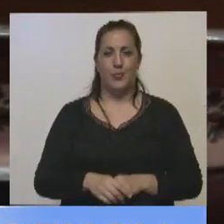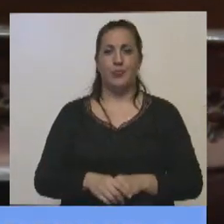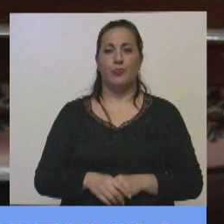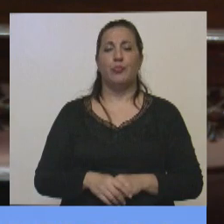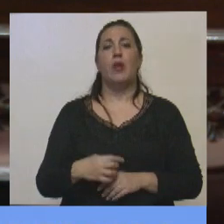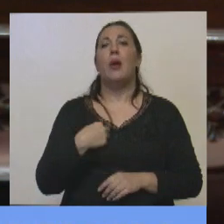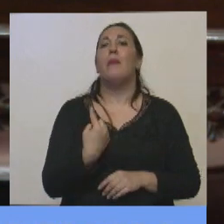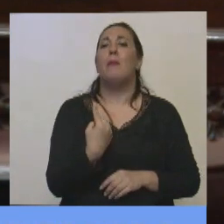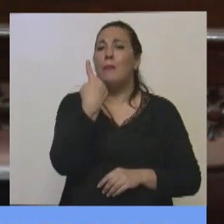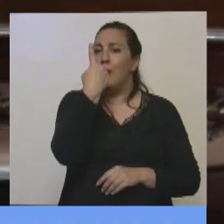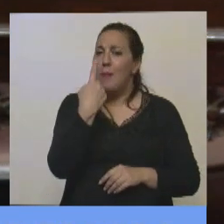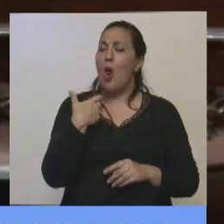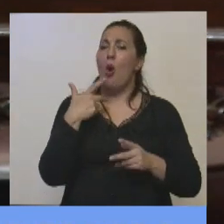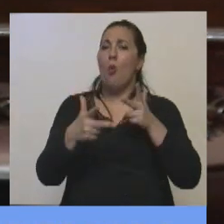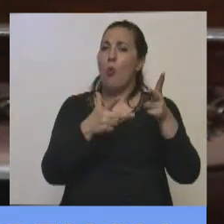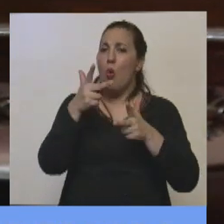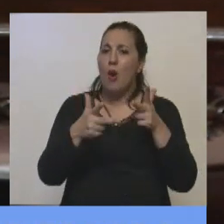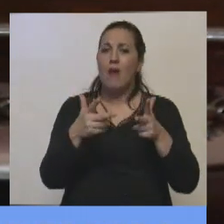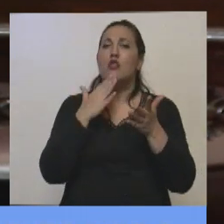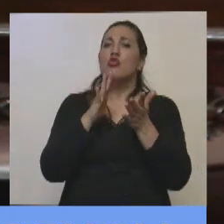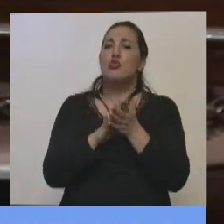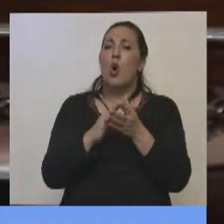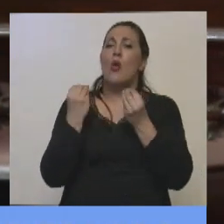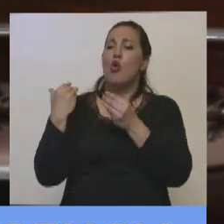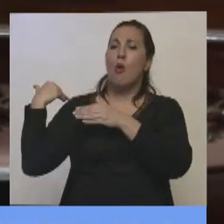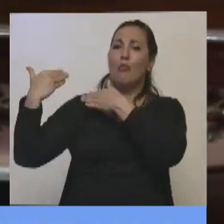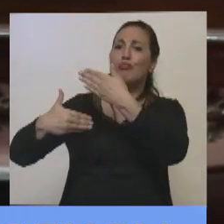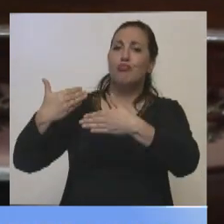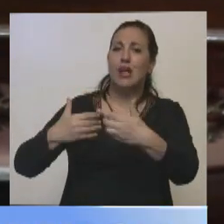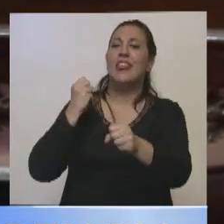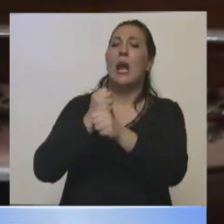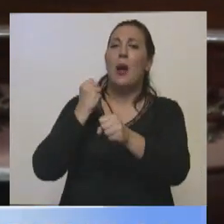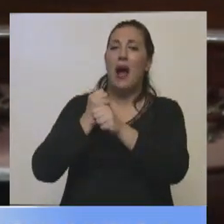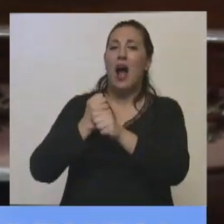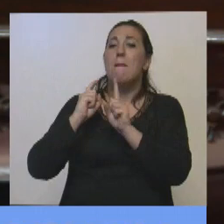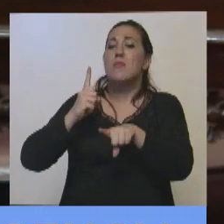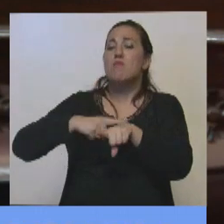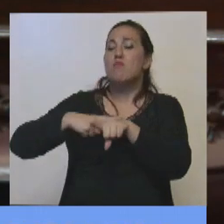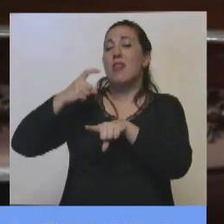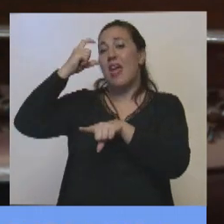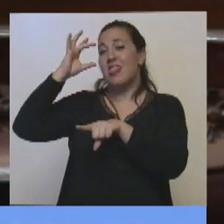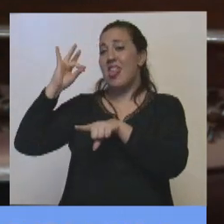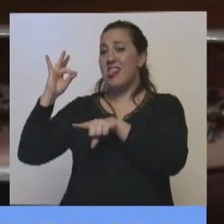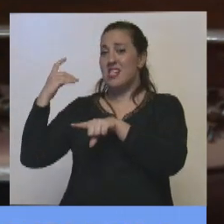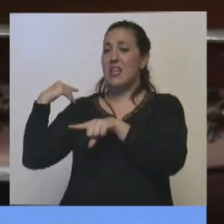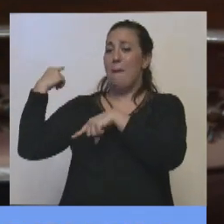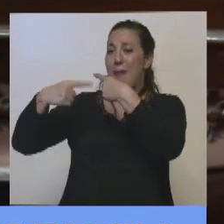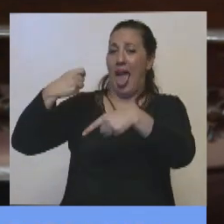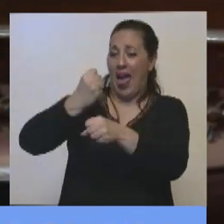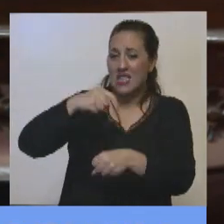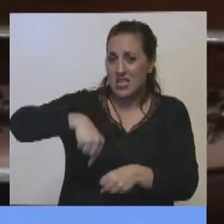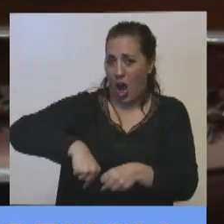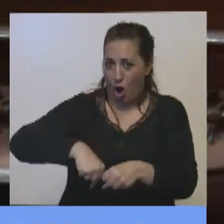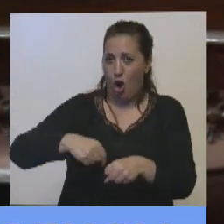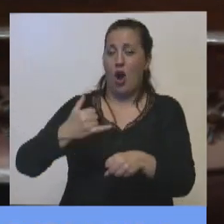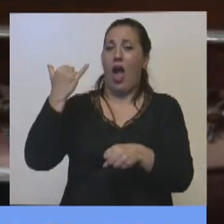primero voy a hablar un poco del camino que se ha venido trabajando desde el 10 de diciembre con plena participación del congreso